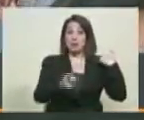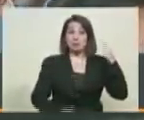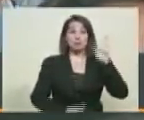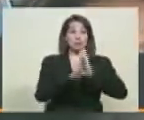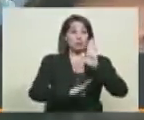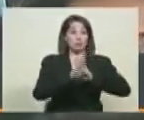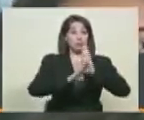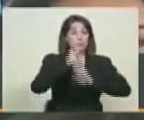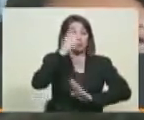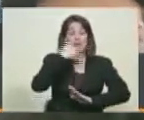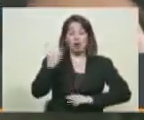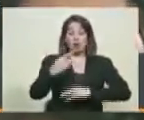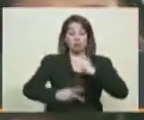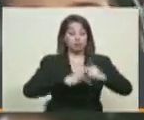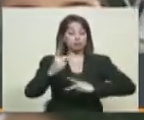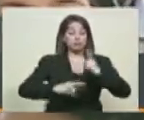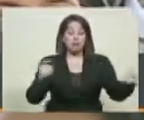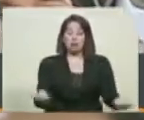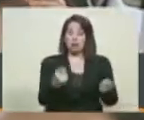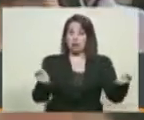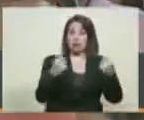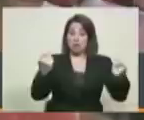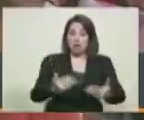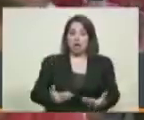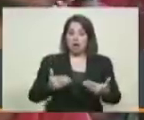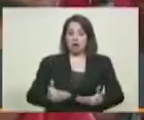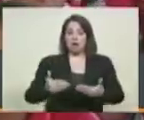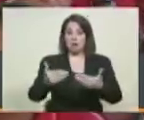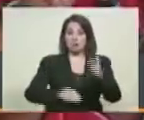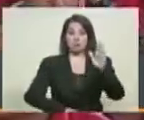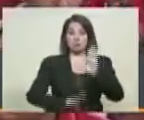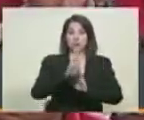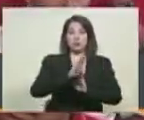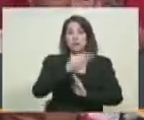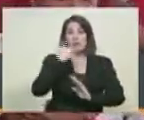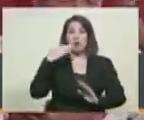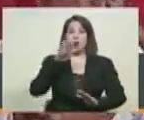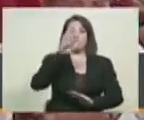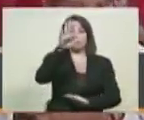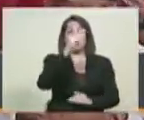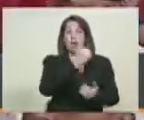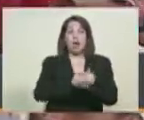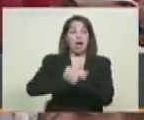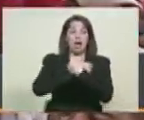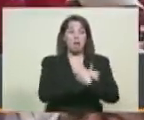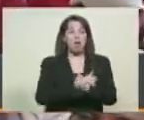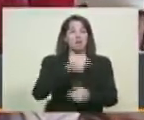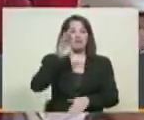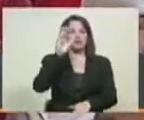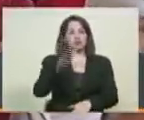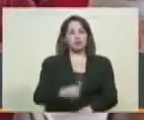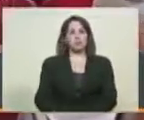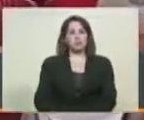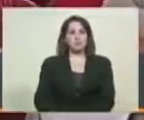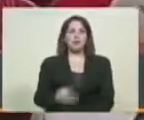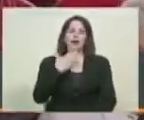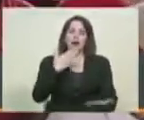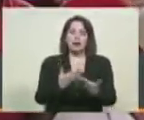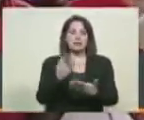la prosperidad económica, el avance, la proyección de la Venezuela amada, la Venezuela futura. Lisbeth,